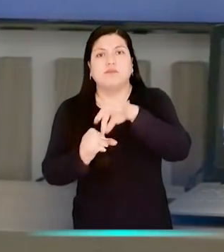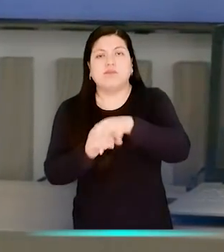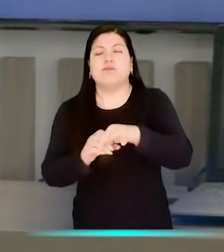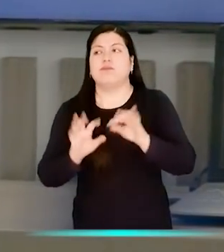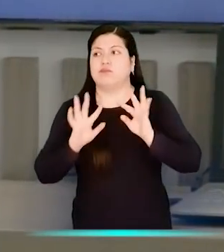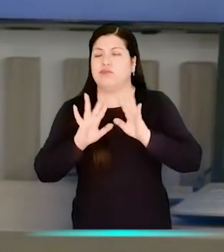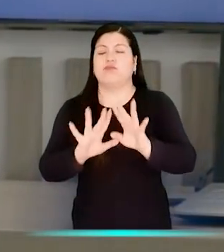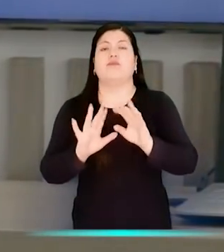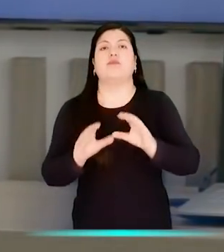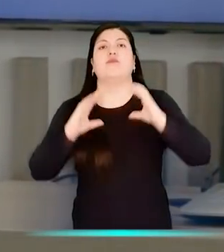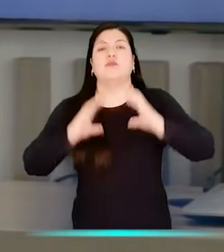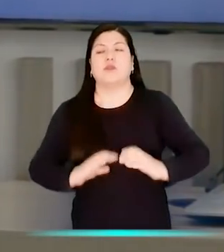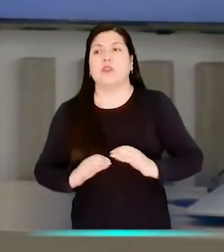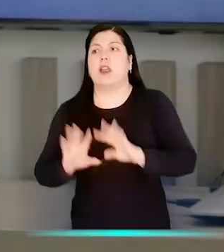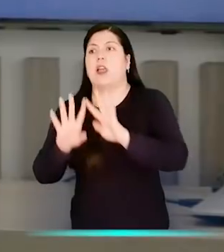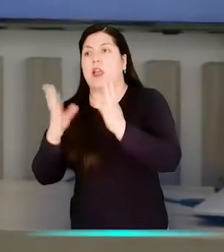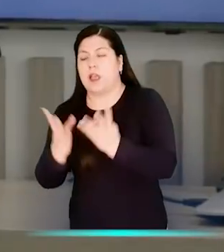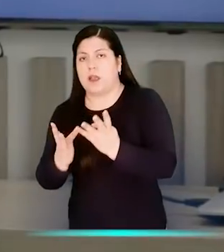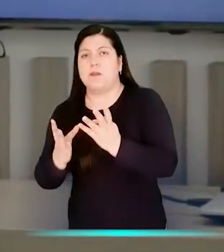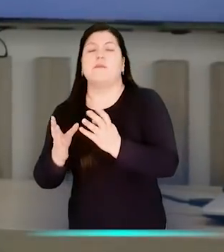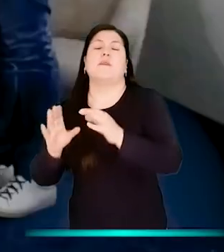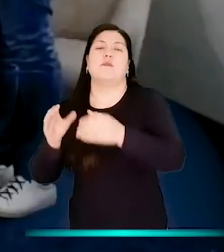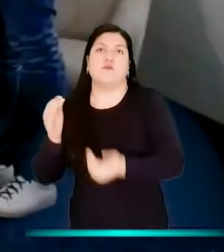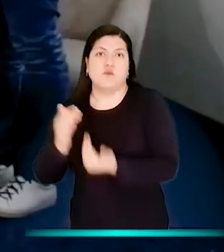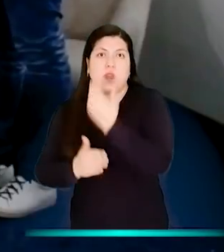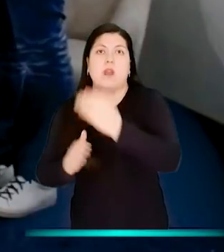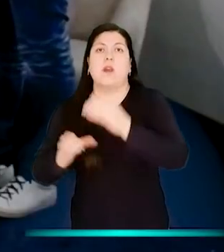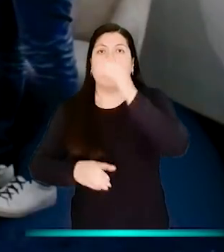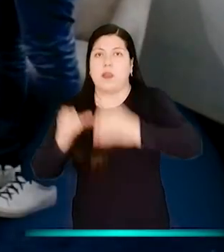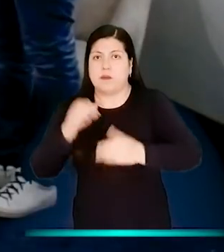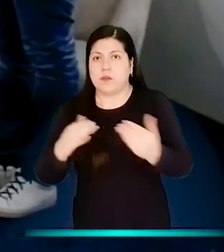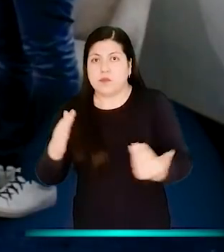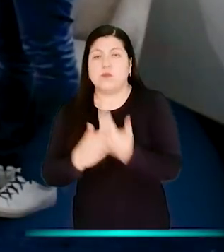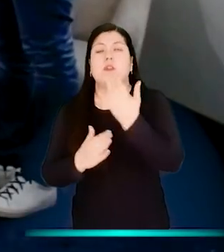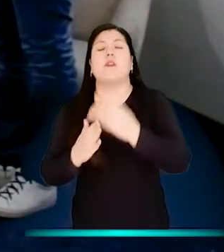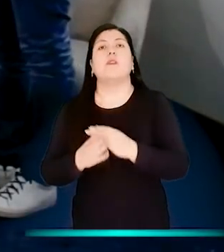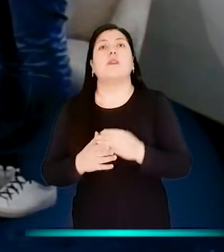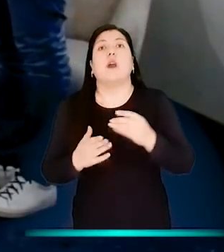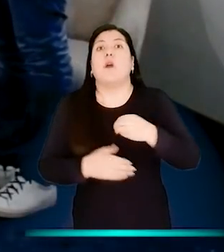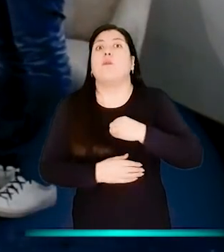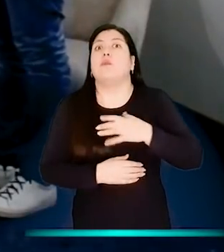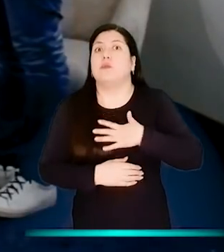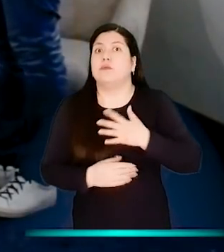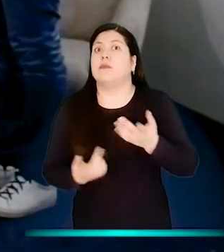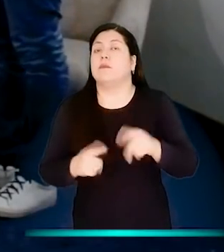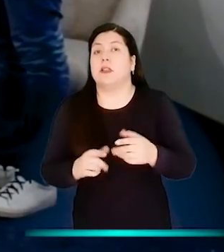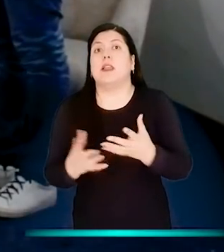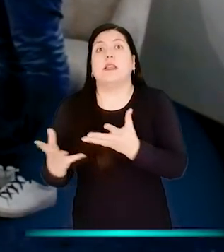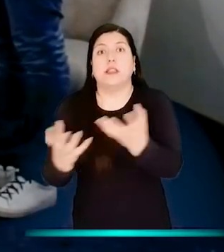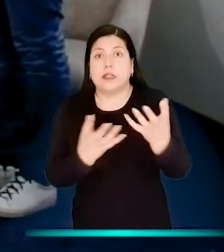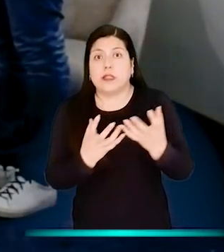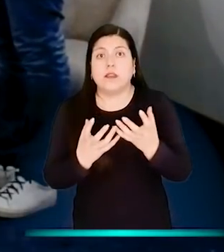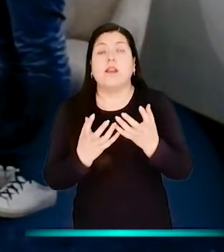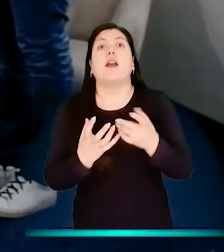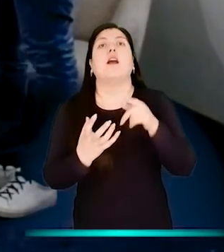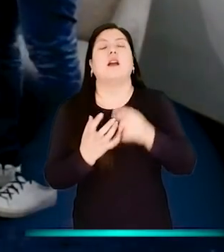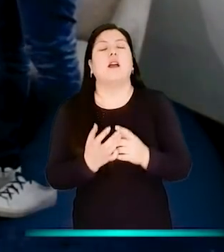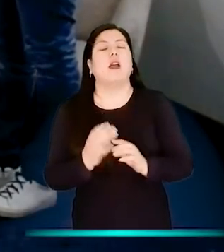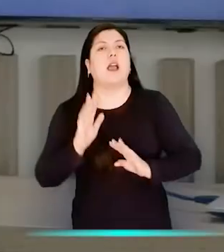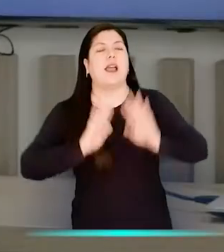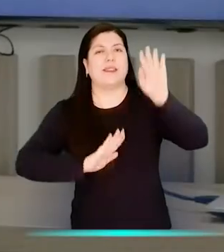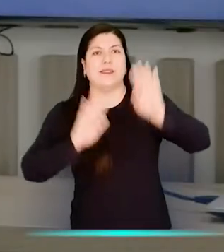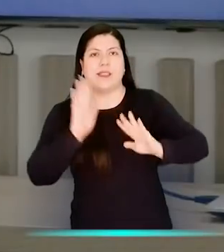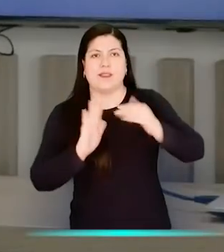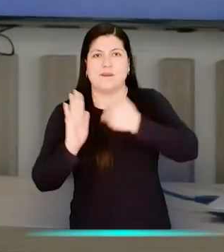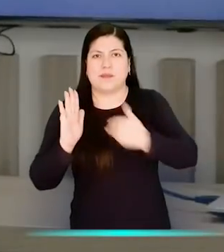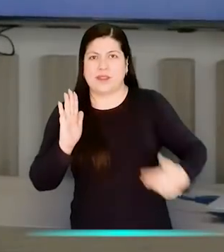las urnas para elegir una nueva Cámara de Representantes, un nuevo Senado de la República y también tendrán la oportunidad, quienes quieran, de